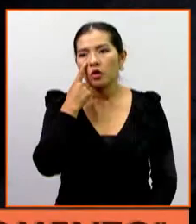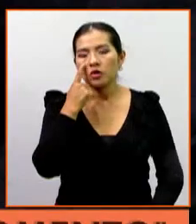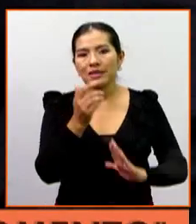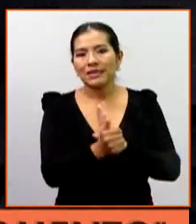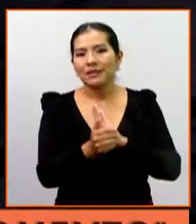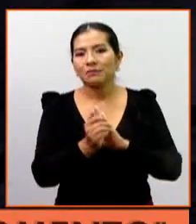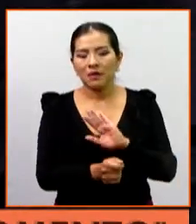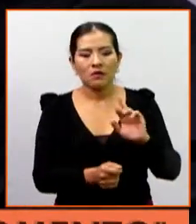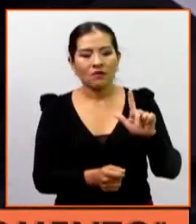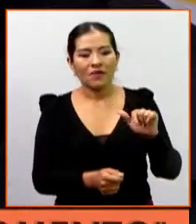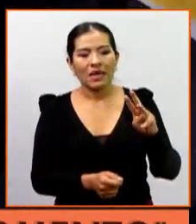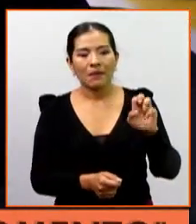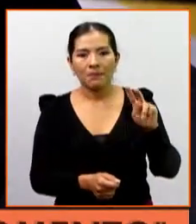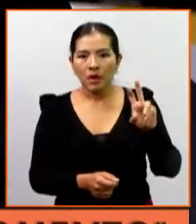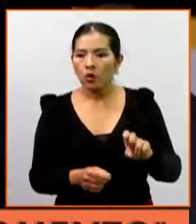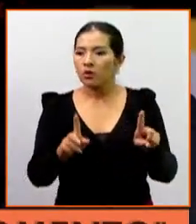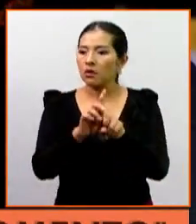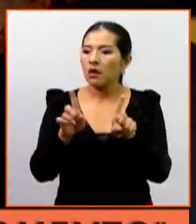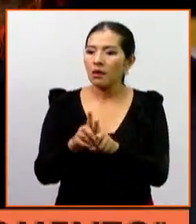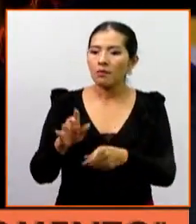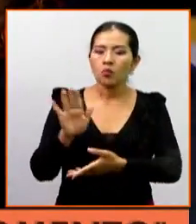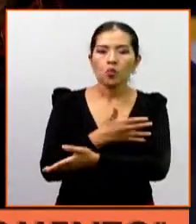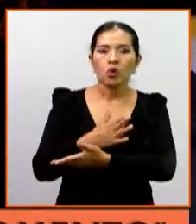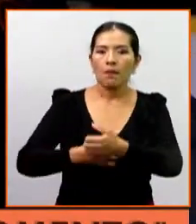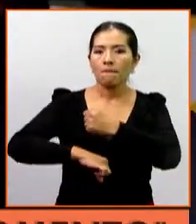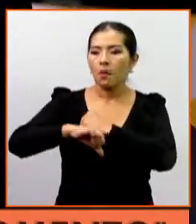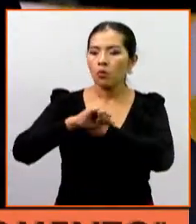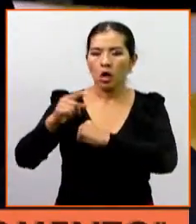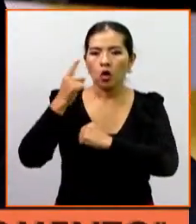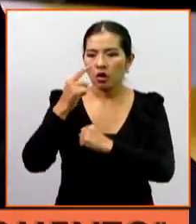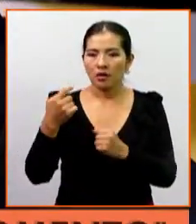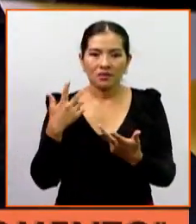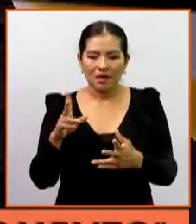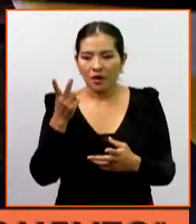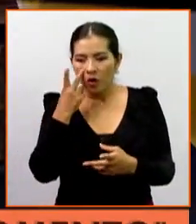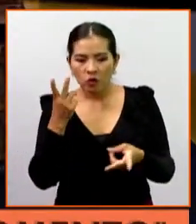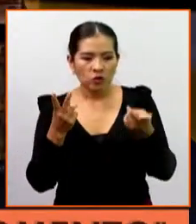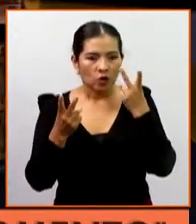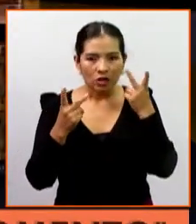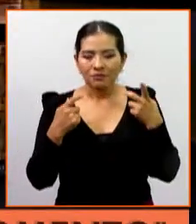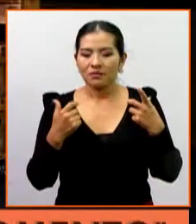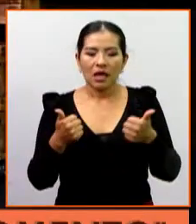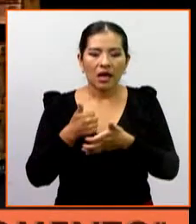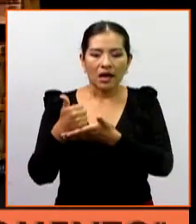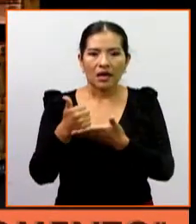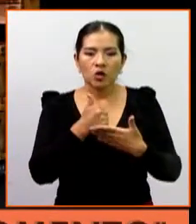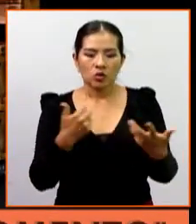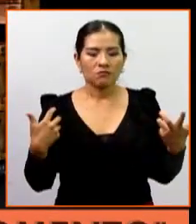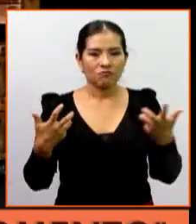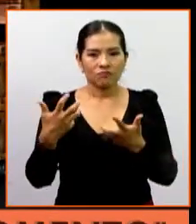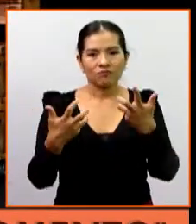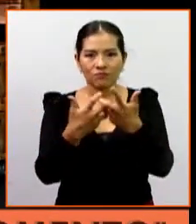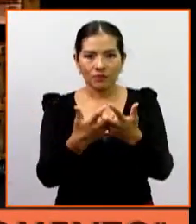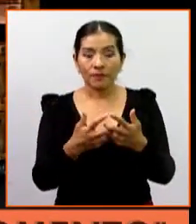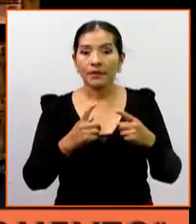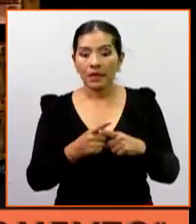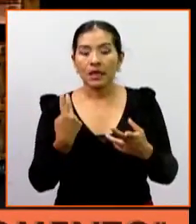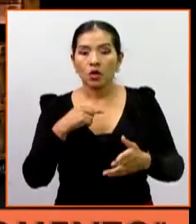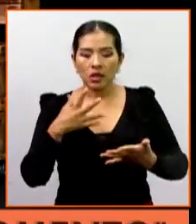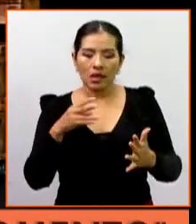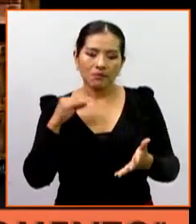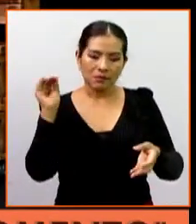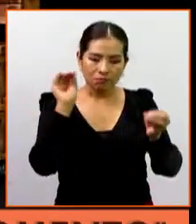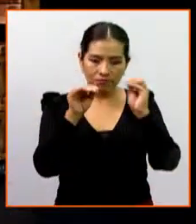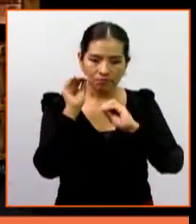lenguaje también de la música popular al mismo tiempo. Obviamente yo los arreglos los escribí en un compás que cualquier músico puede leer, pero darle